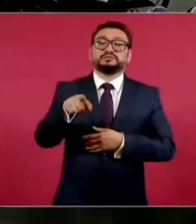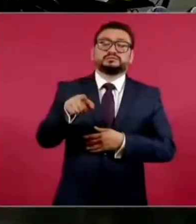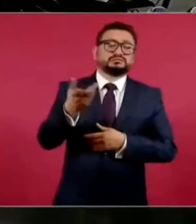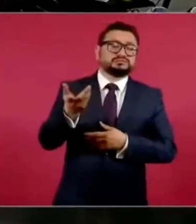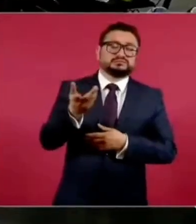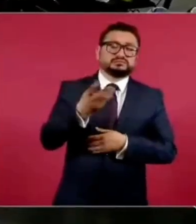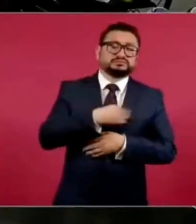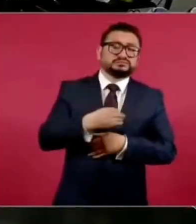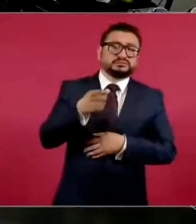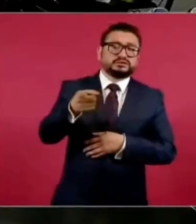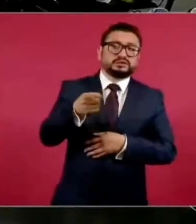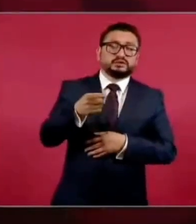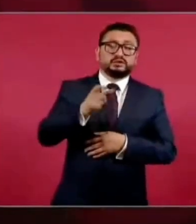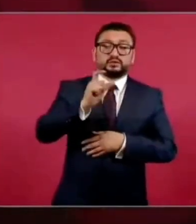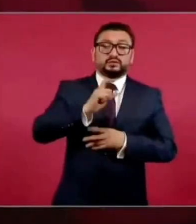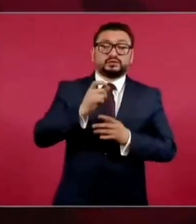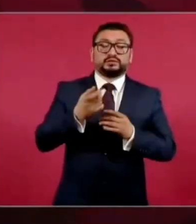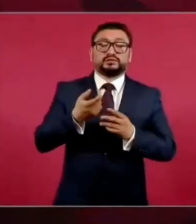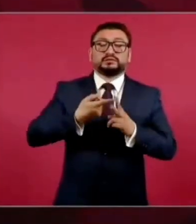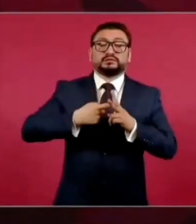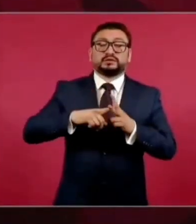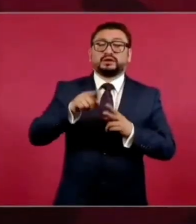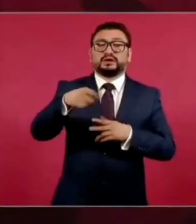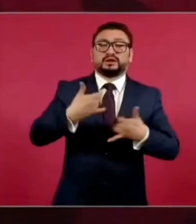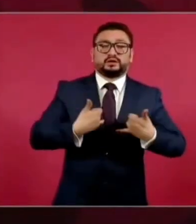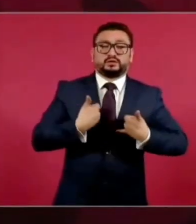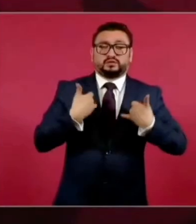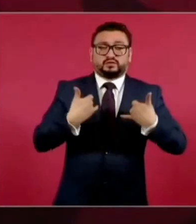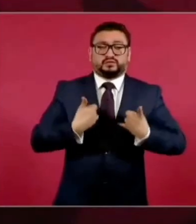al principio de joven,